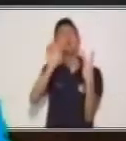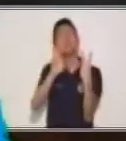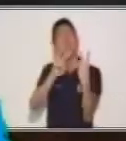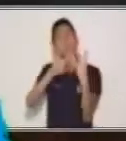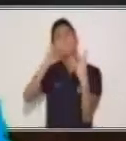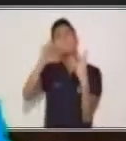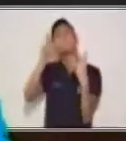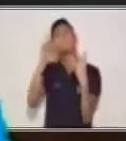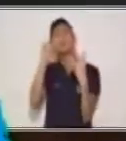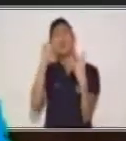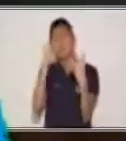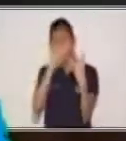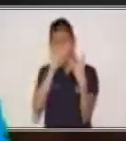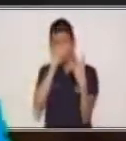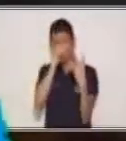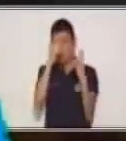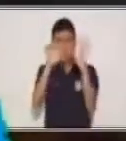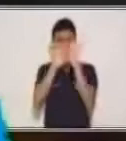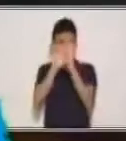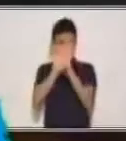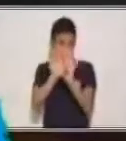personas. Por ejemplo, cuando dicen,